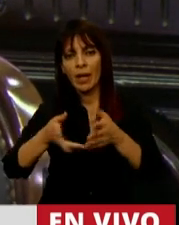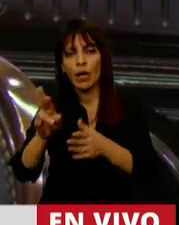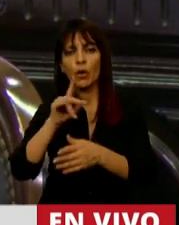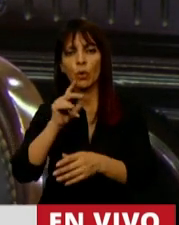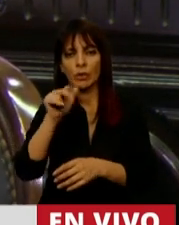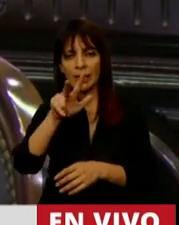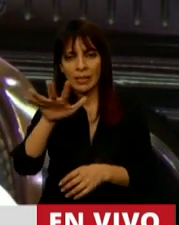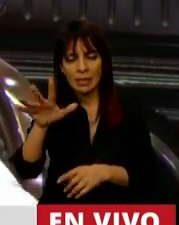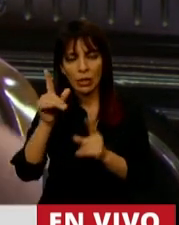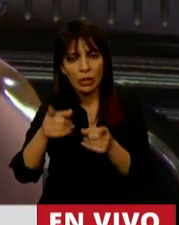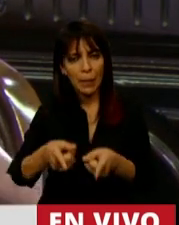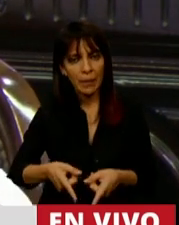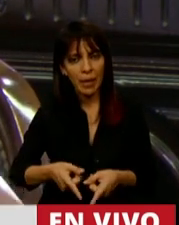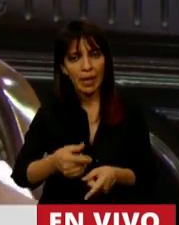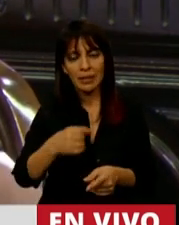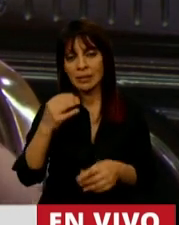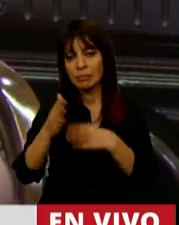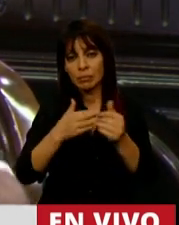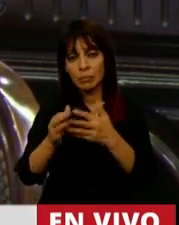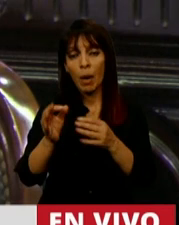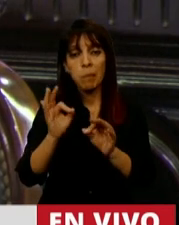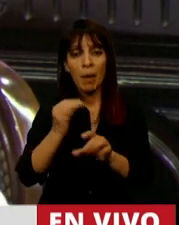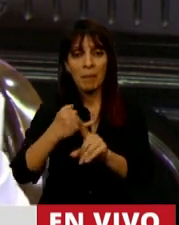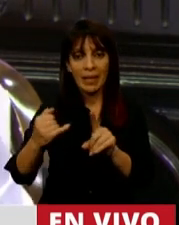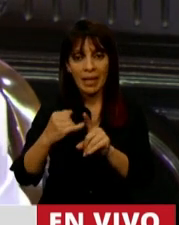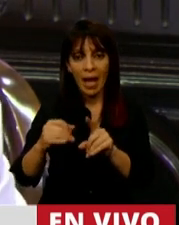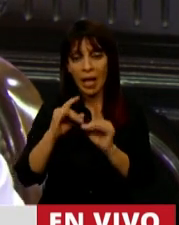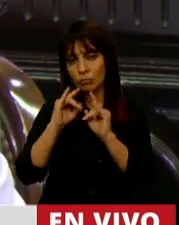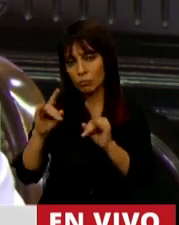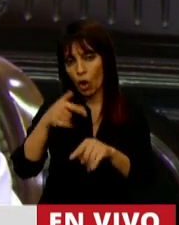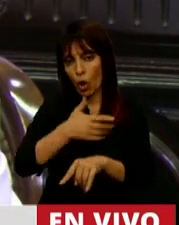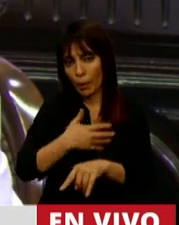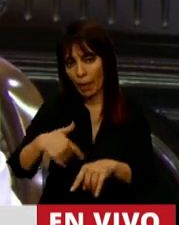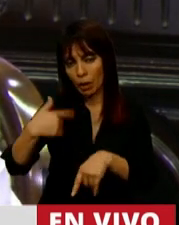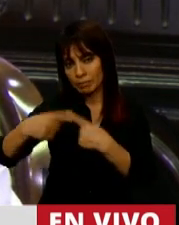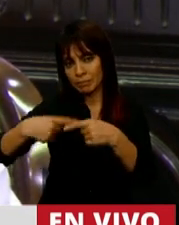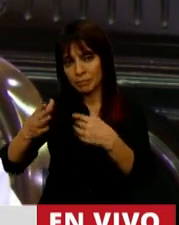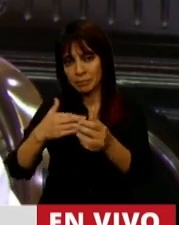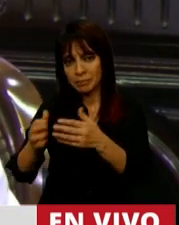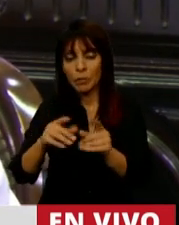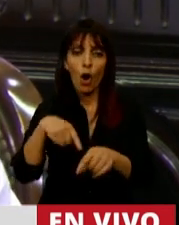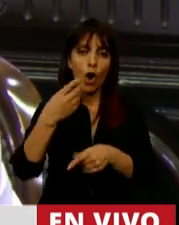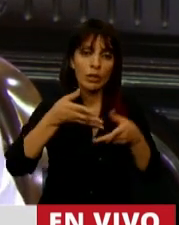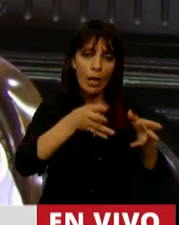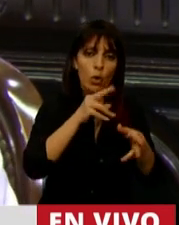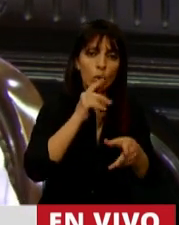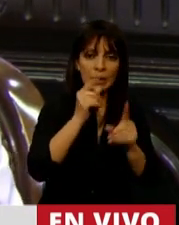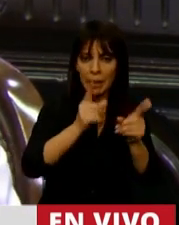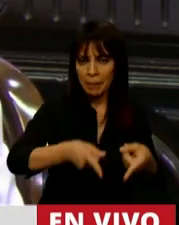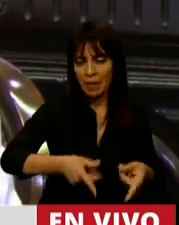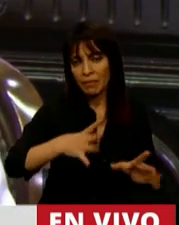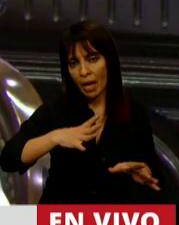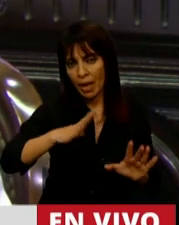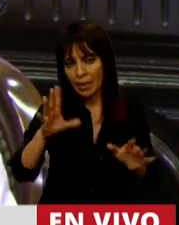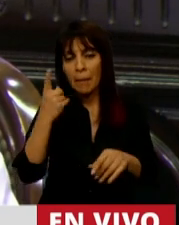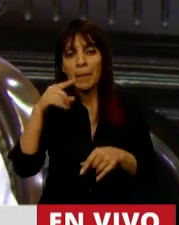35, se había llegado hasta la mitad y este gobierno continuará, y otras rutas que también, bienvenido sea. Ahora, si vamos al